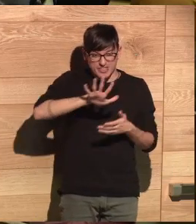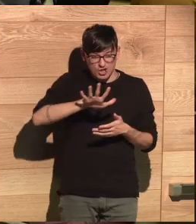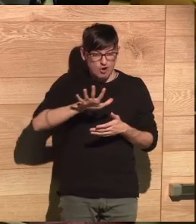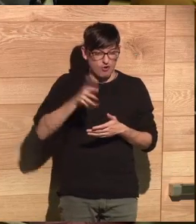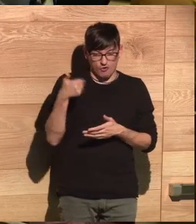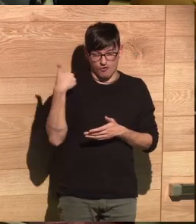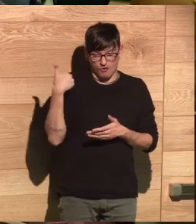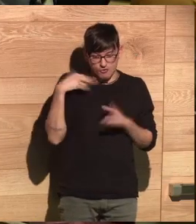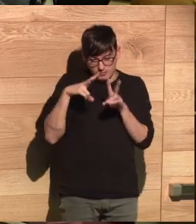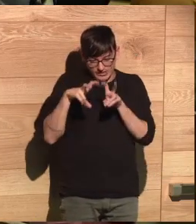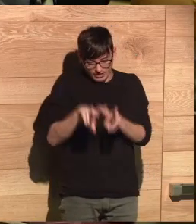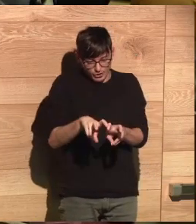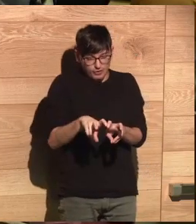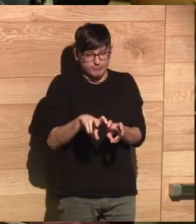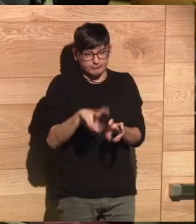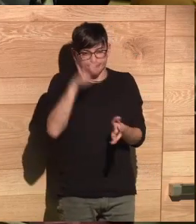es una investigación,